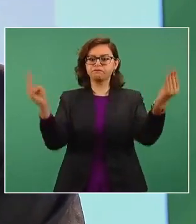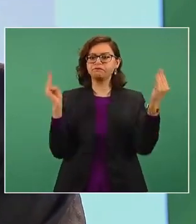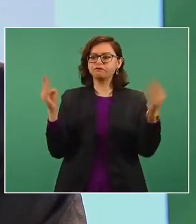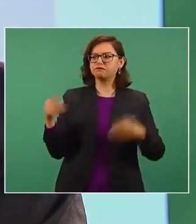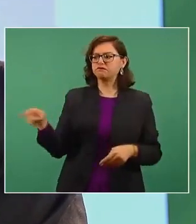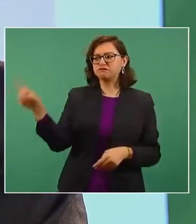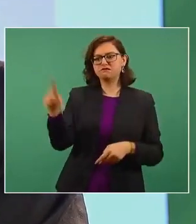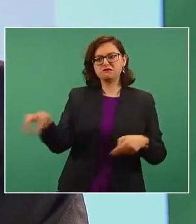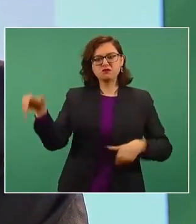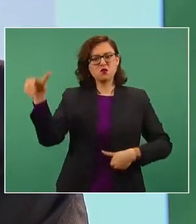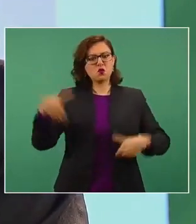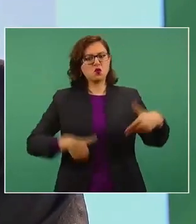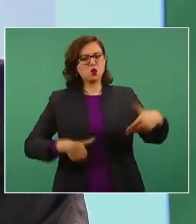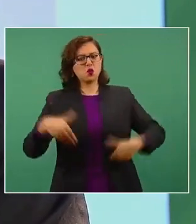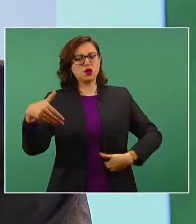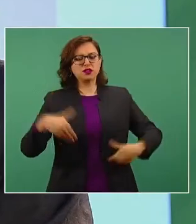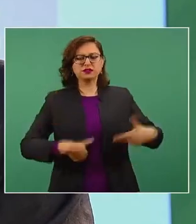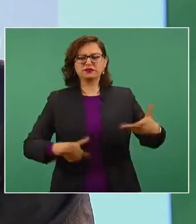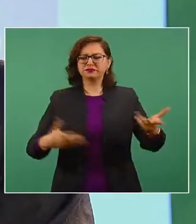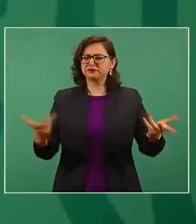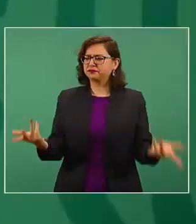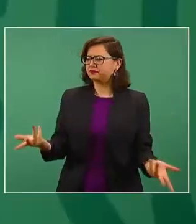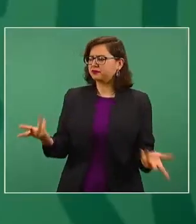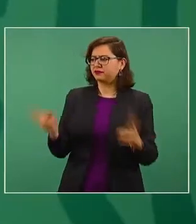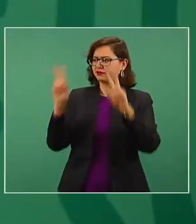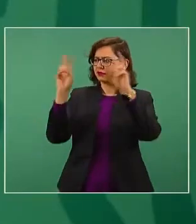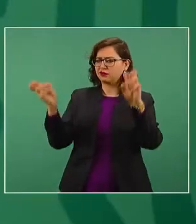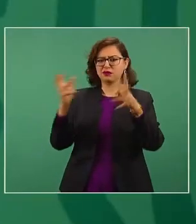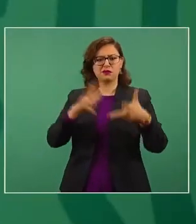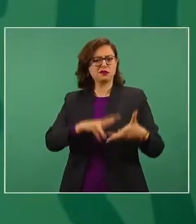para evitar la violencia,